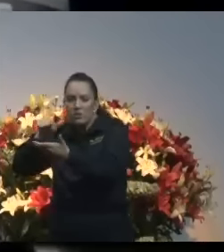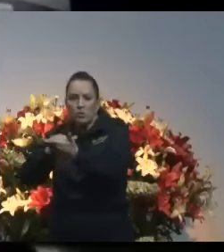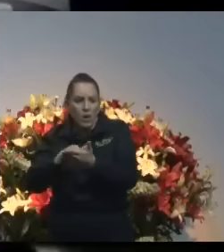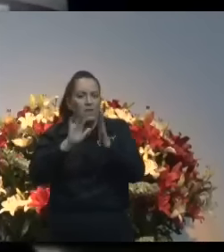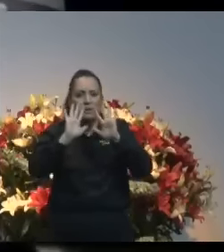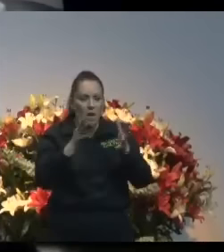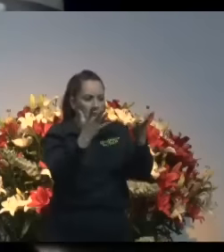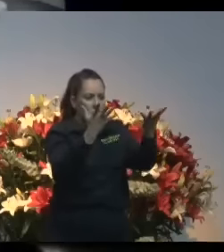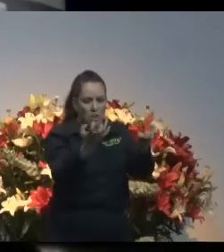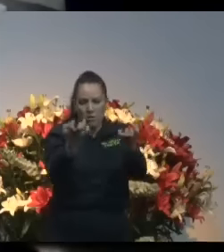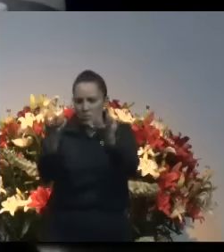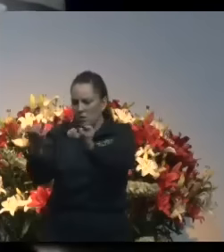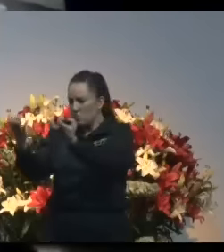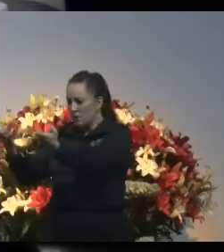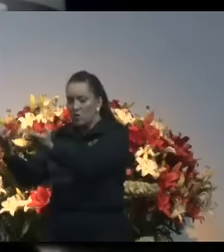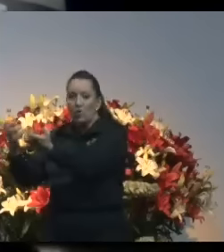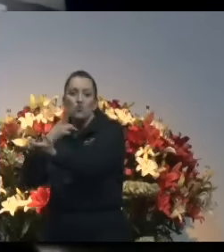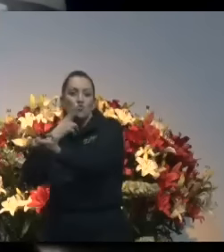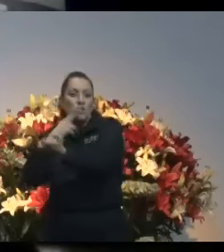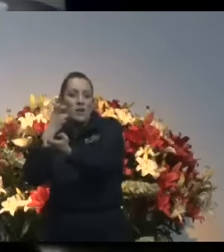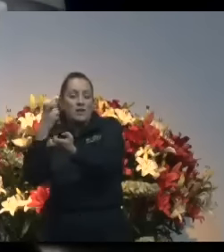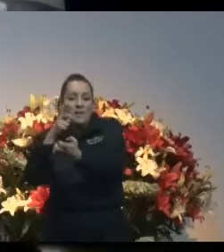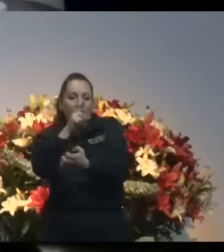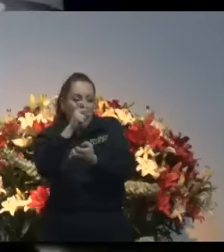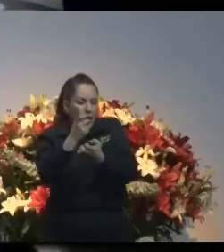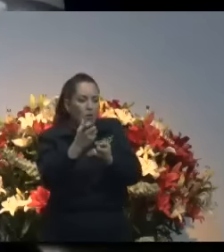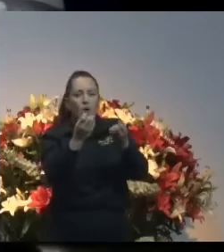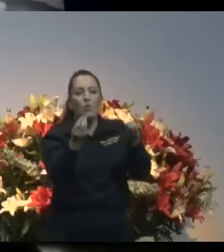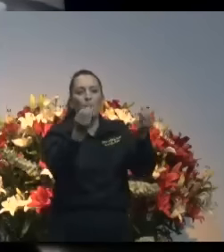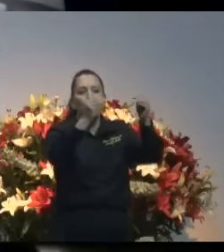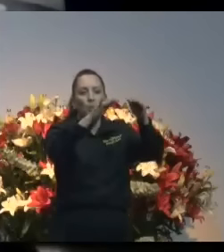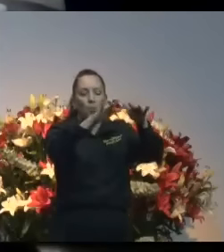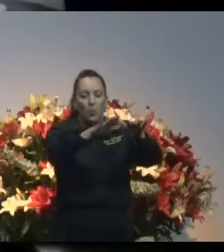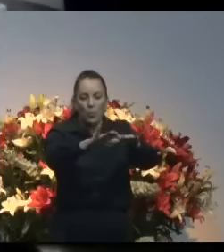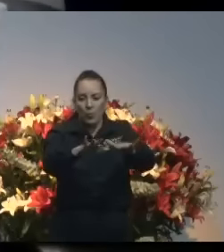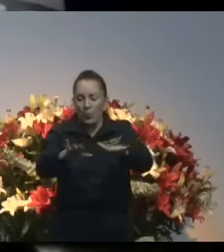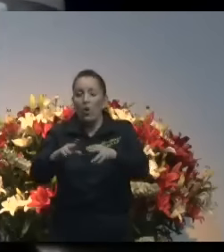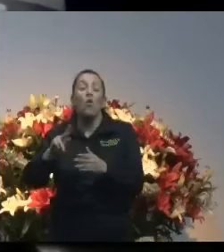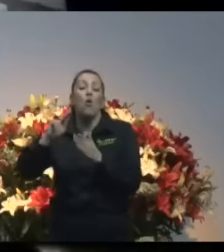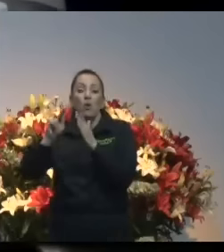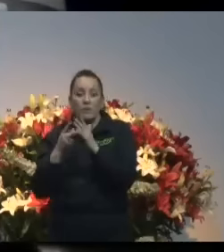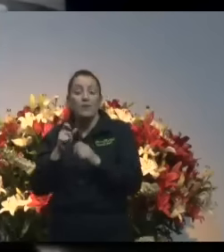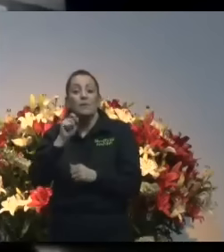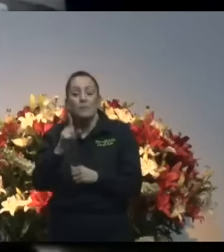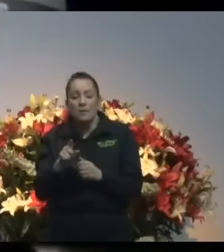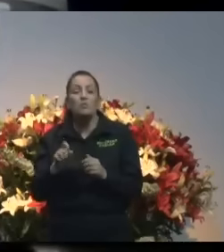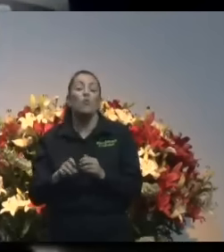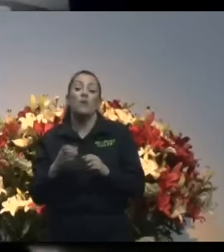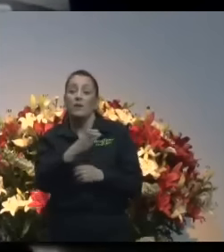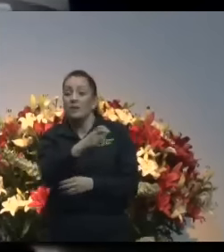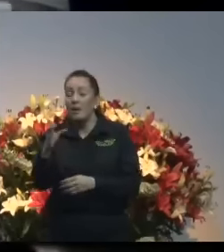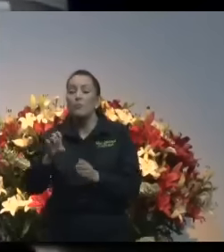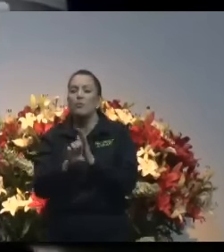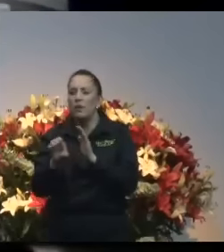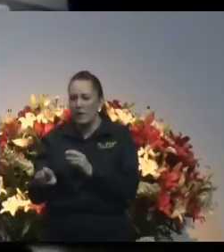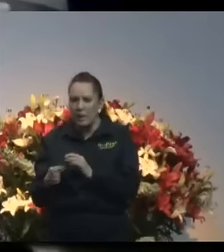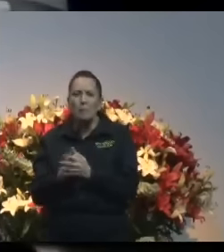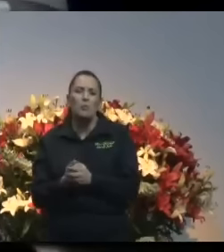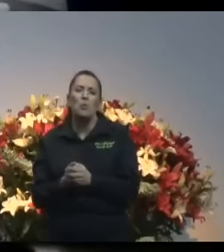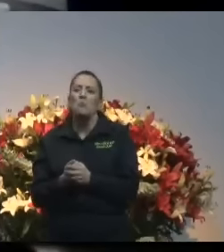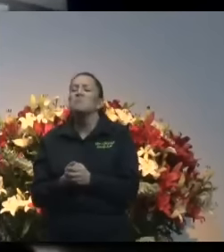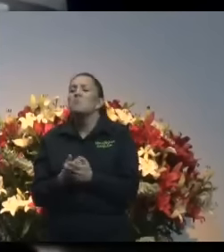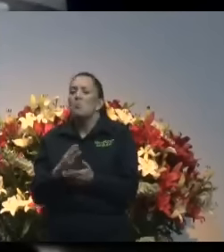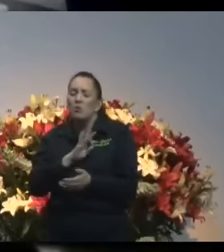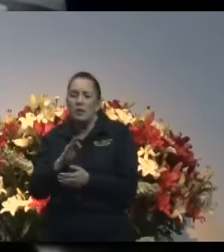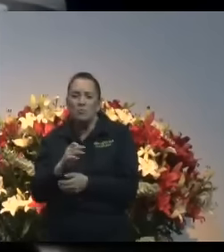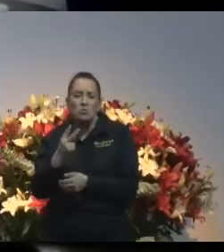tratada. Tenemos que tecnificar el campo. Por cada 2 puntos de agua que ahorremos en el campo son